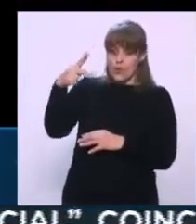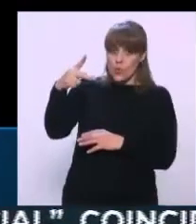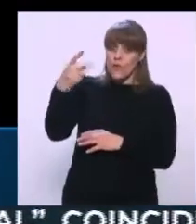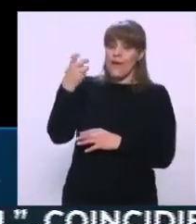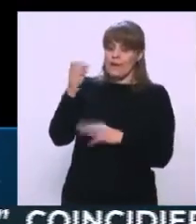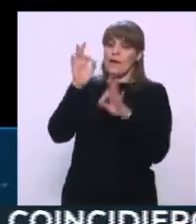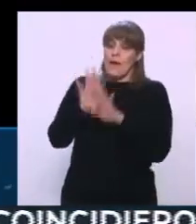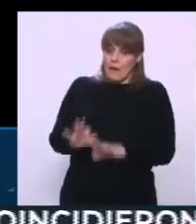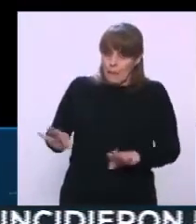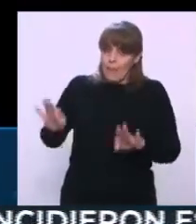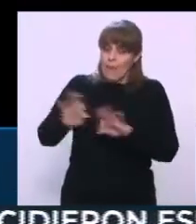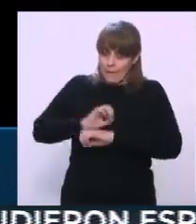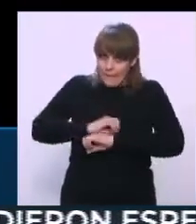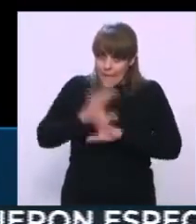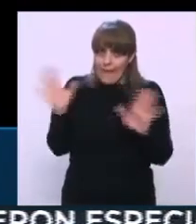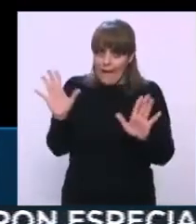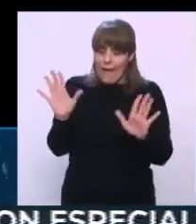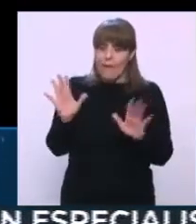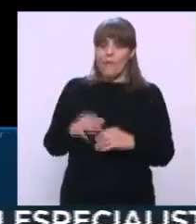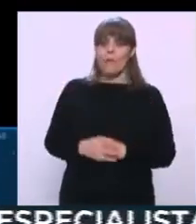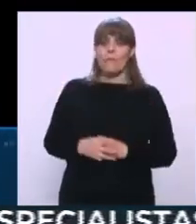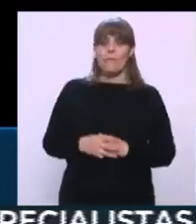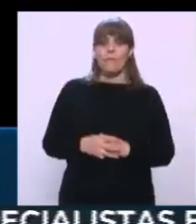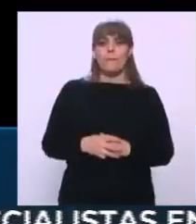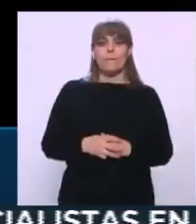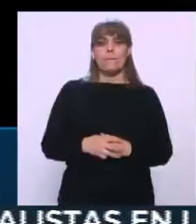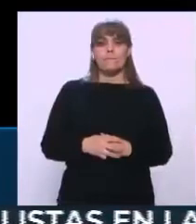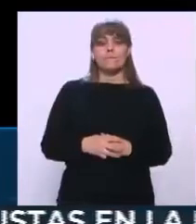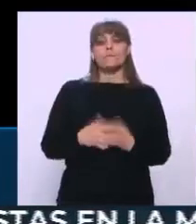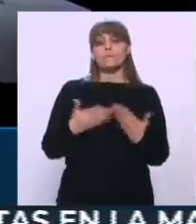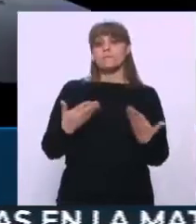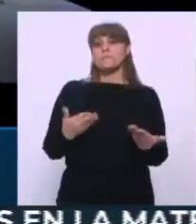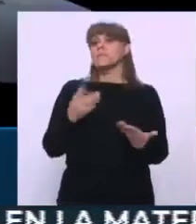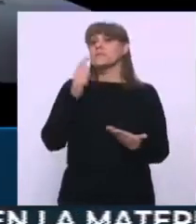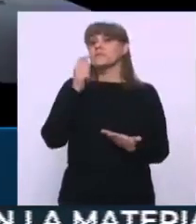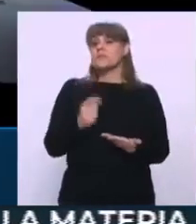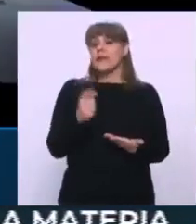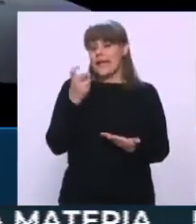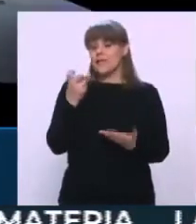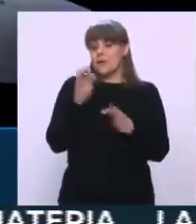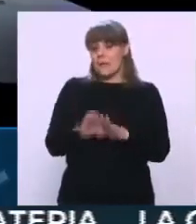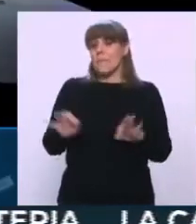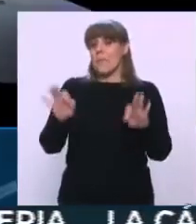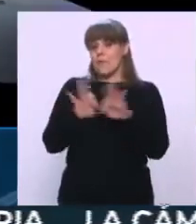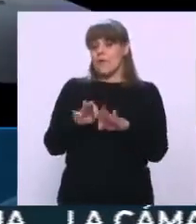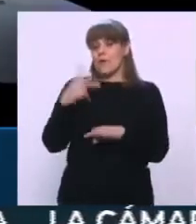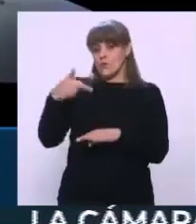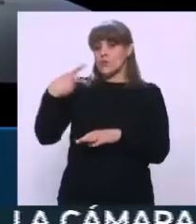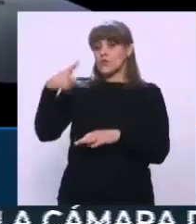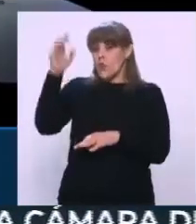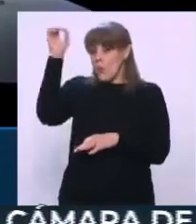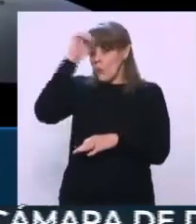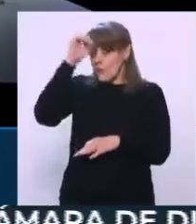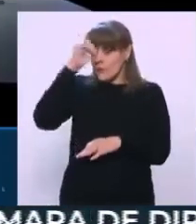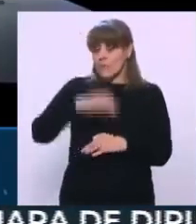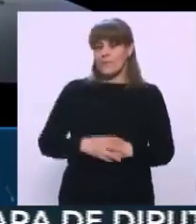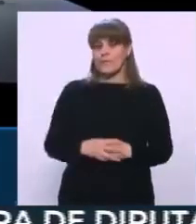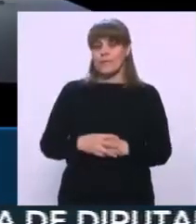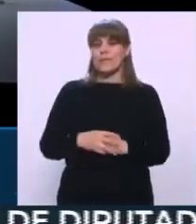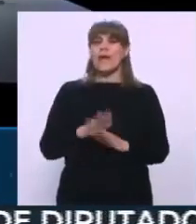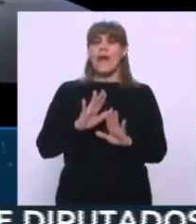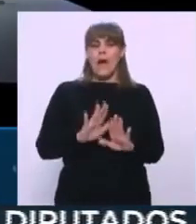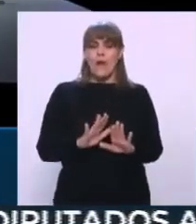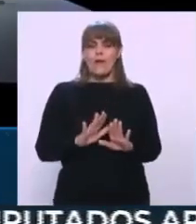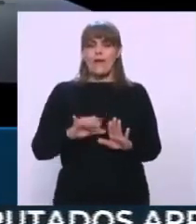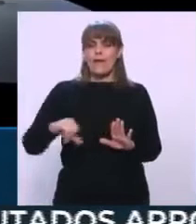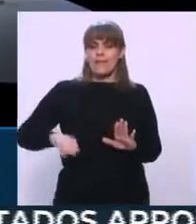Sumo Pontífice tiene mucho peso, ¿no? Claro. Entonces, esto es lo importante. Pero lo interesante es este